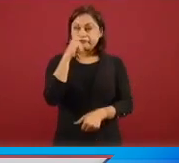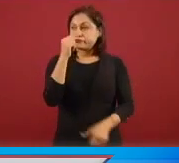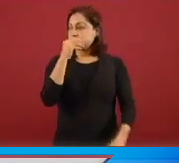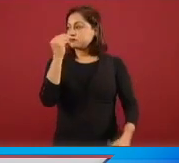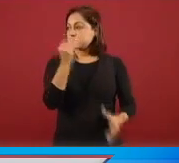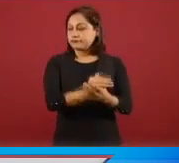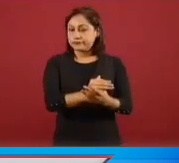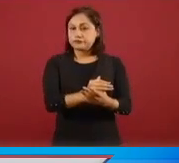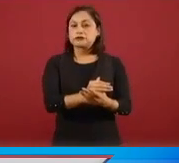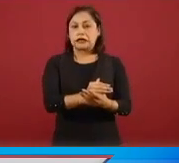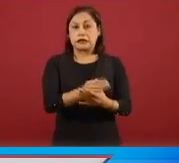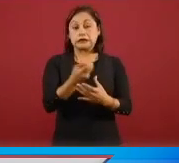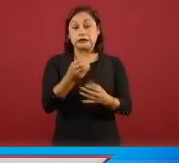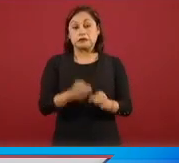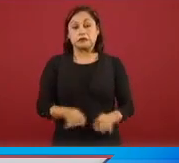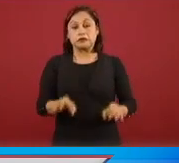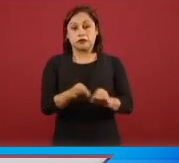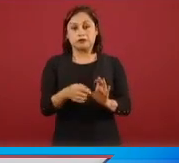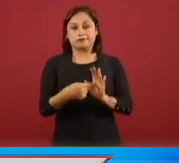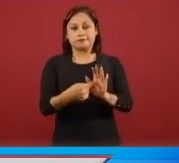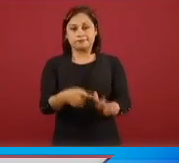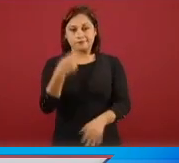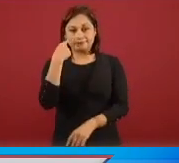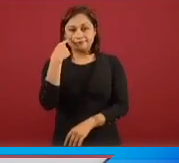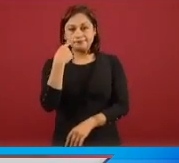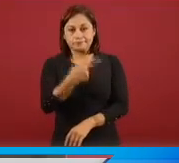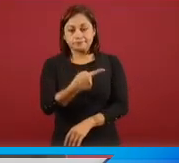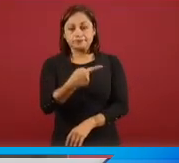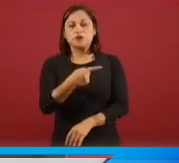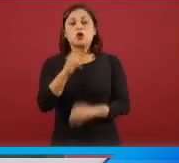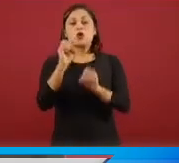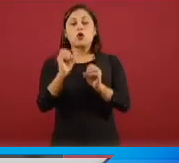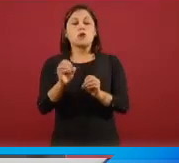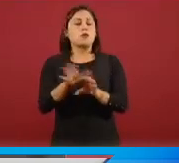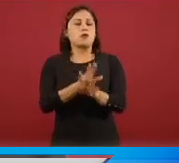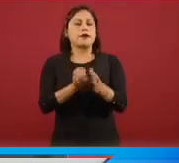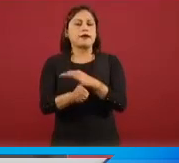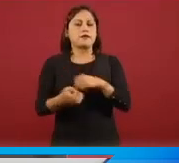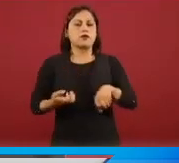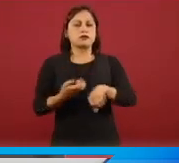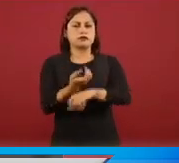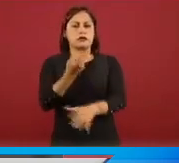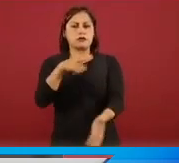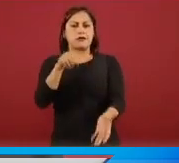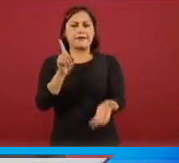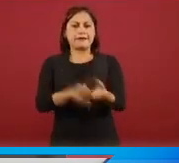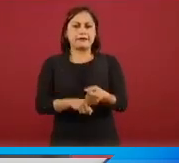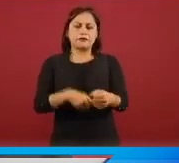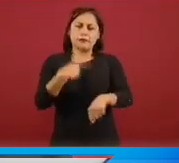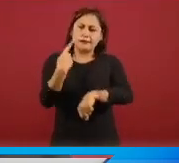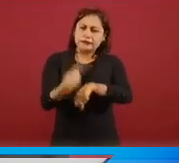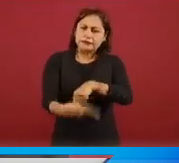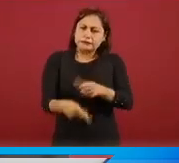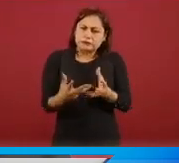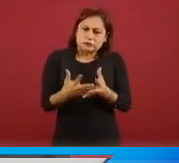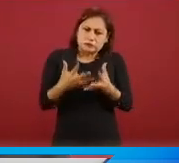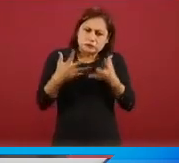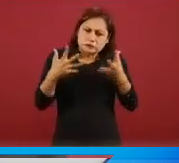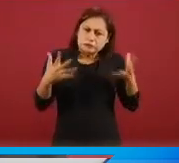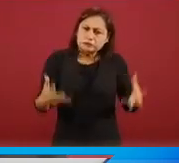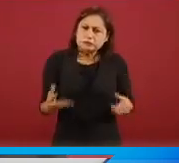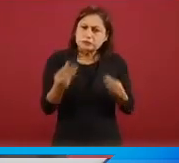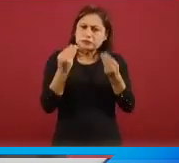se dará a conocer en breve al igual que en los combustibles el quién es quién en seguridad informará semanalmente y se mostrará qué pasa en cada